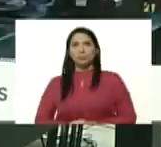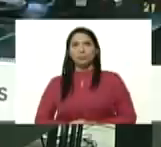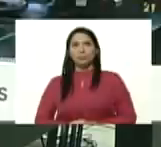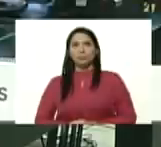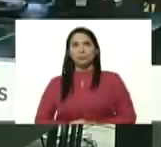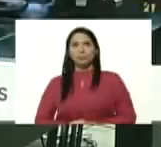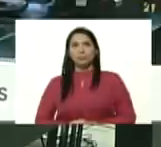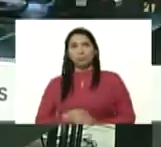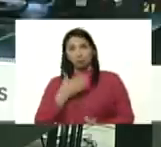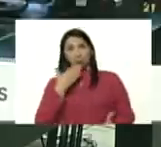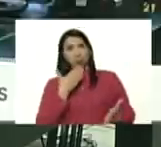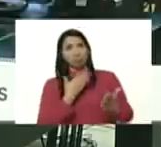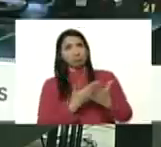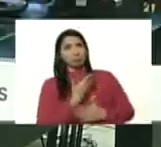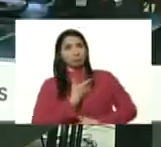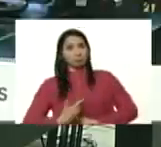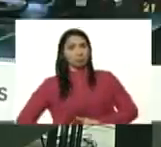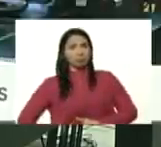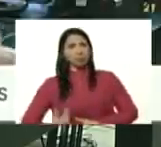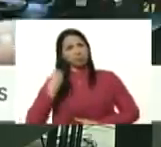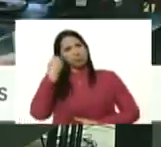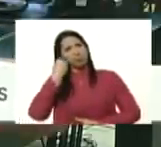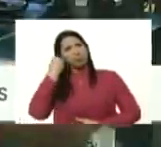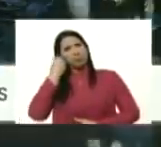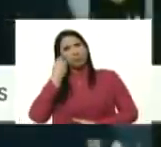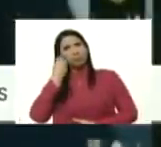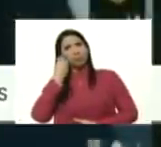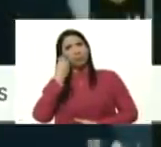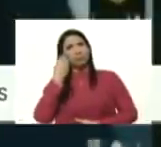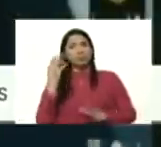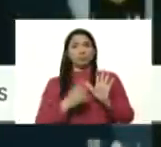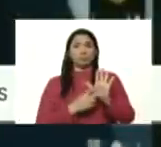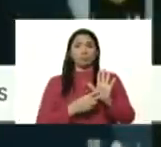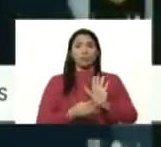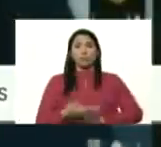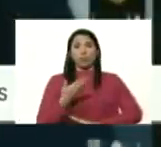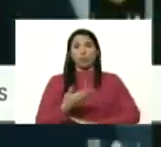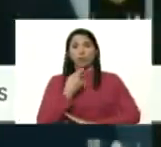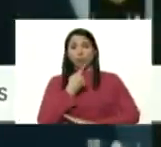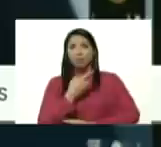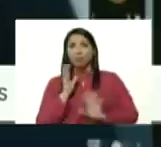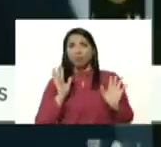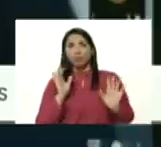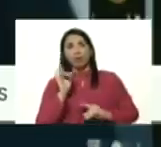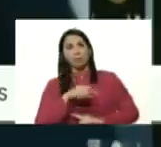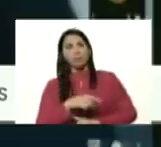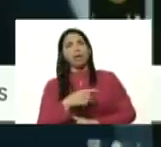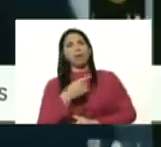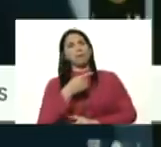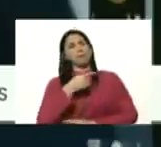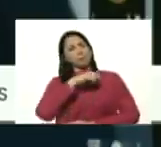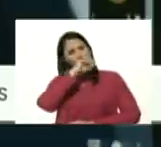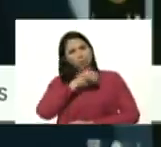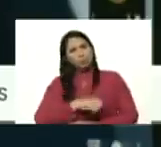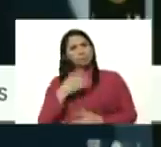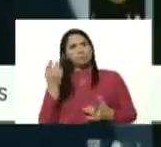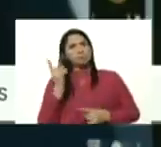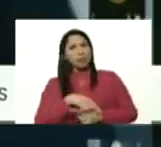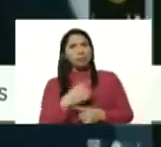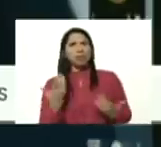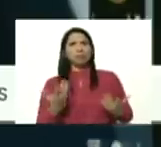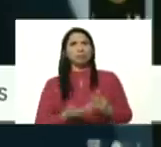Muchas gracias, presidente. Creo que está muy bueno eso, muy importante lo que ha dicho. Y también me gustaría solo mencionar que